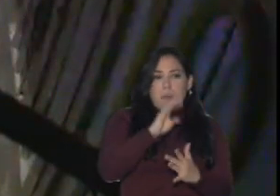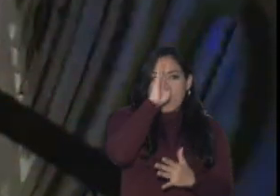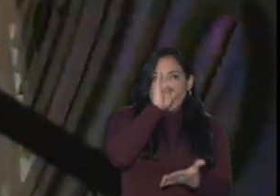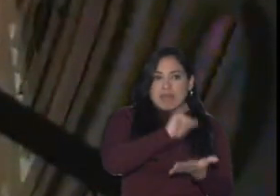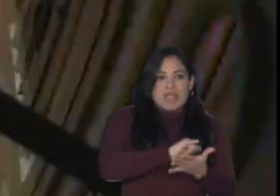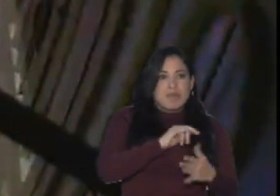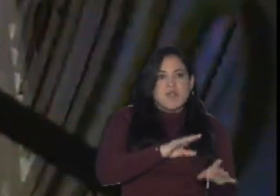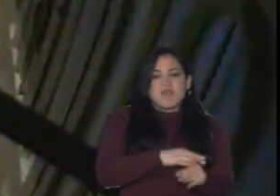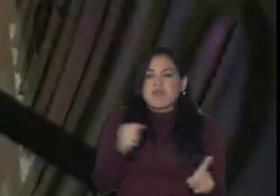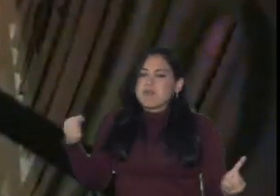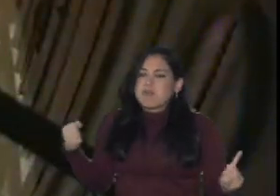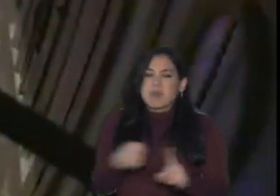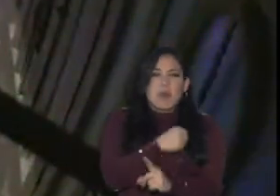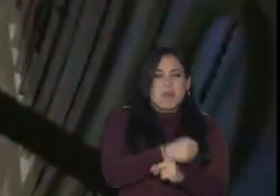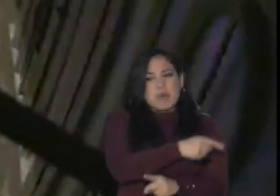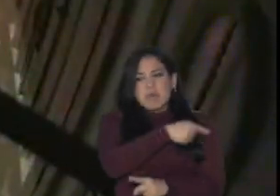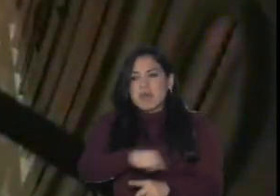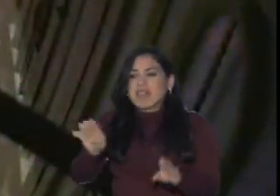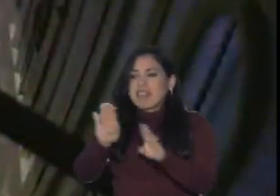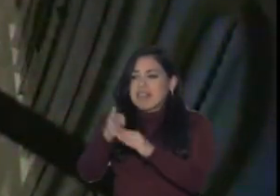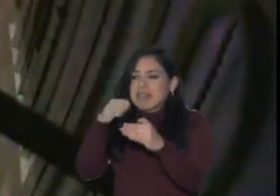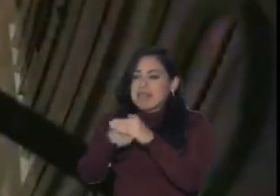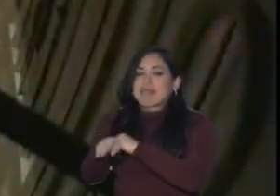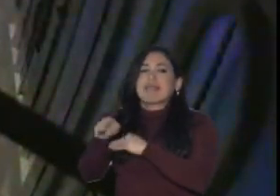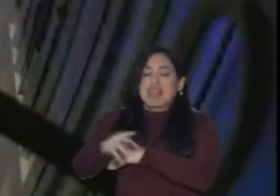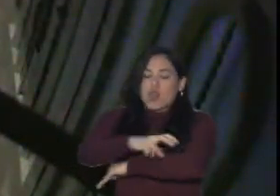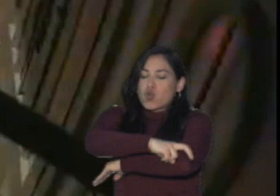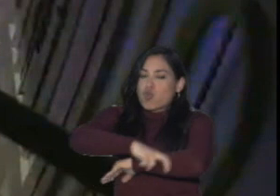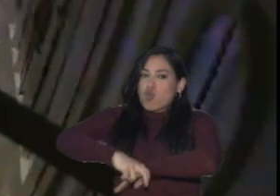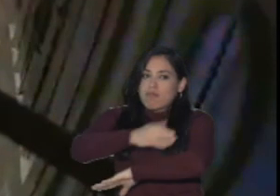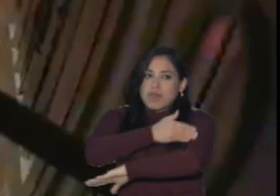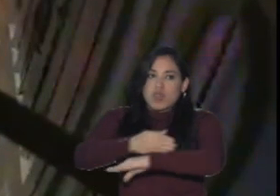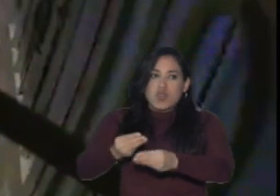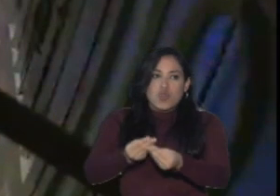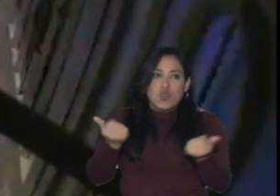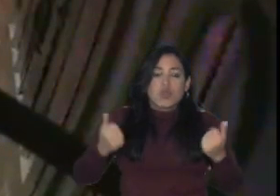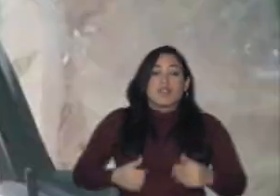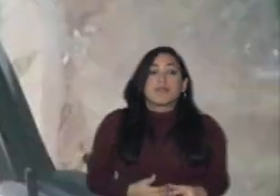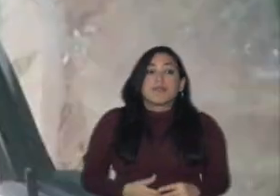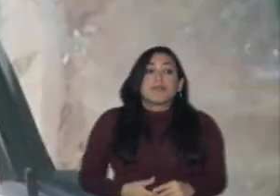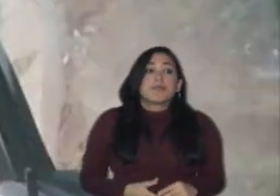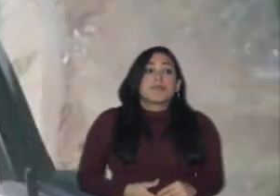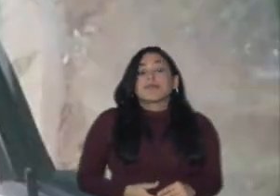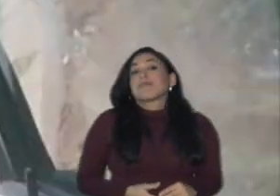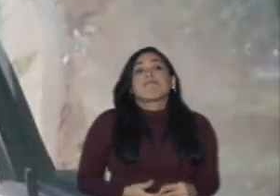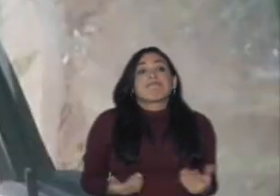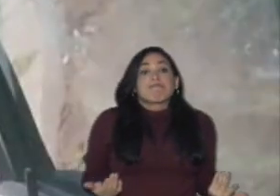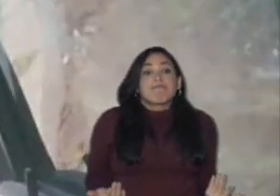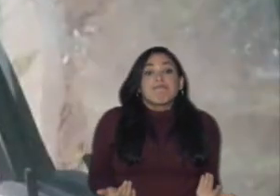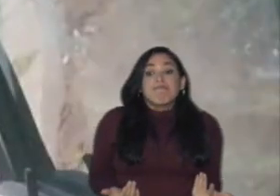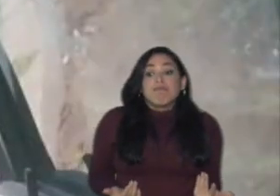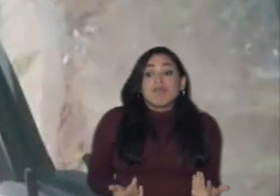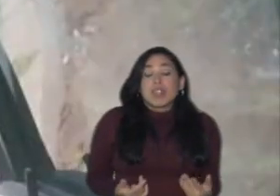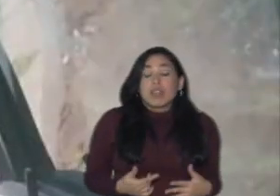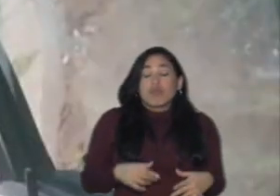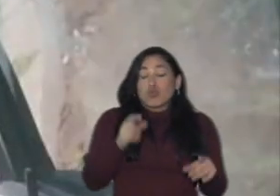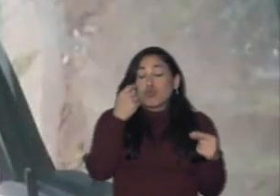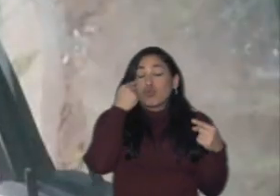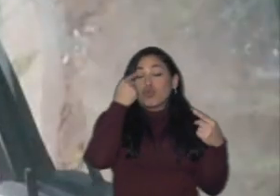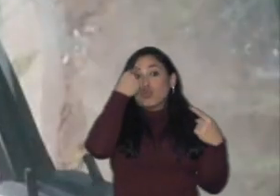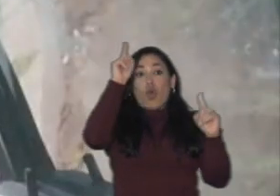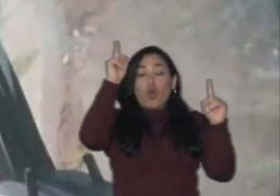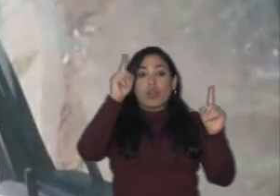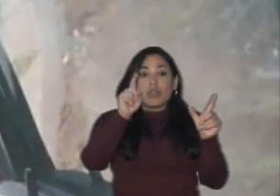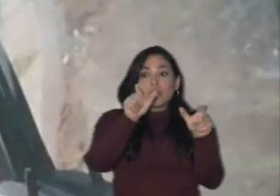policías. Lo golpean y lo obligan a entrar para cometer el millonario robo. De repente llegaron varios policías, uno en